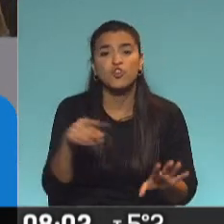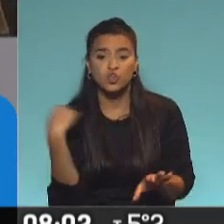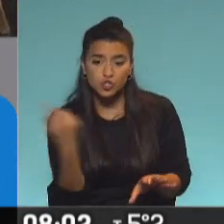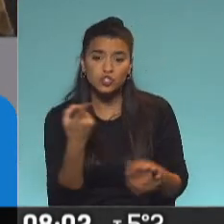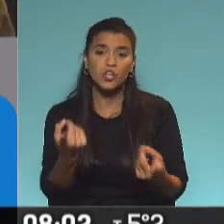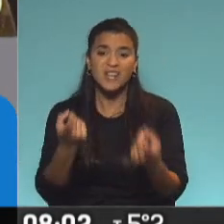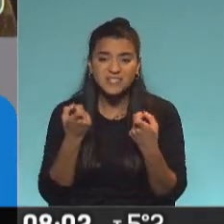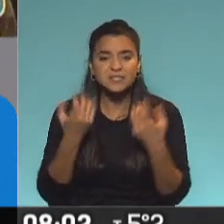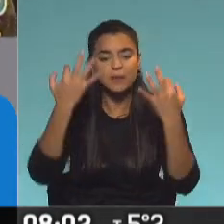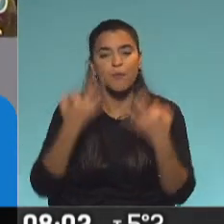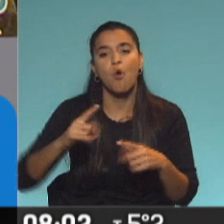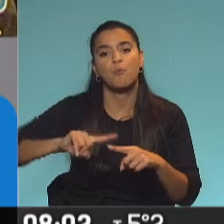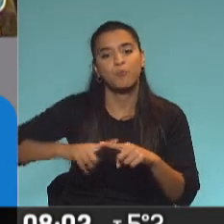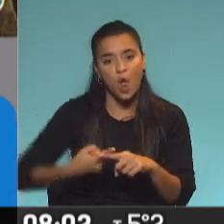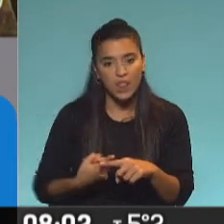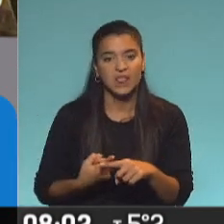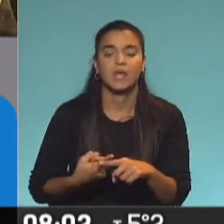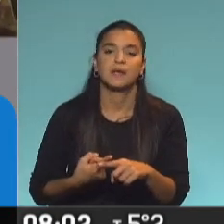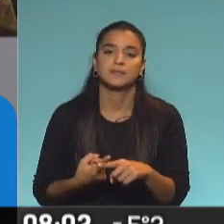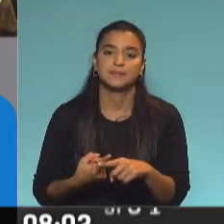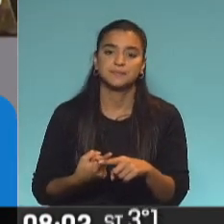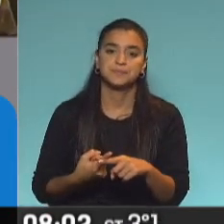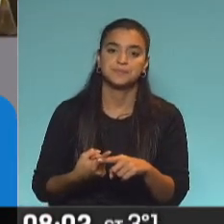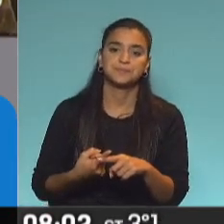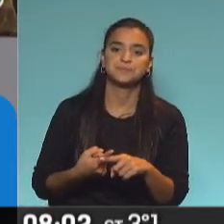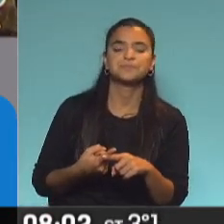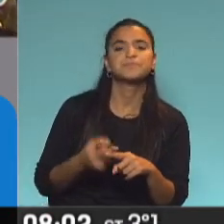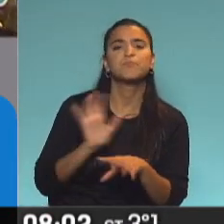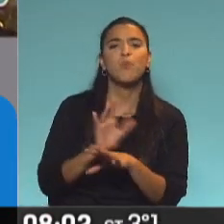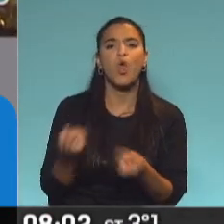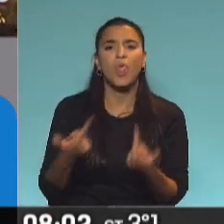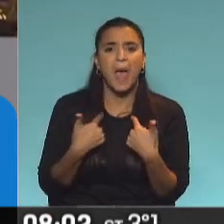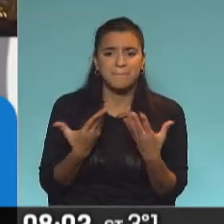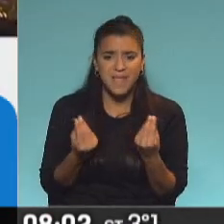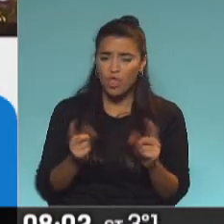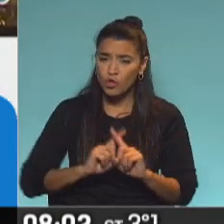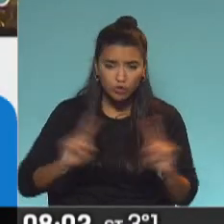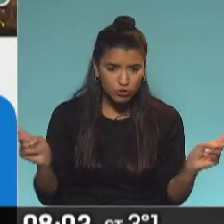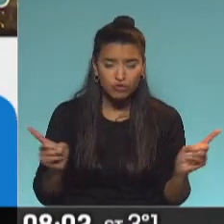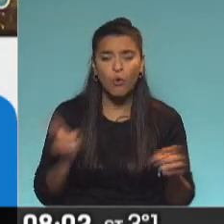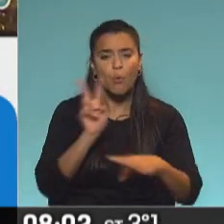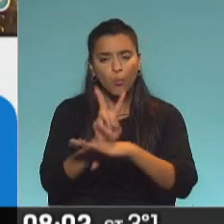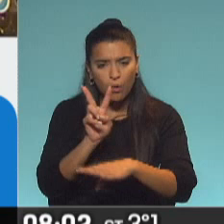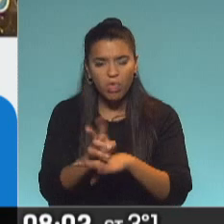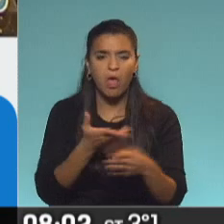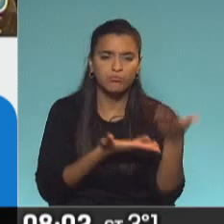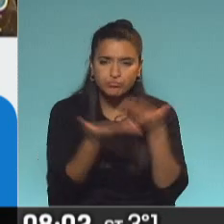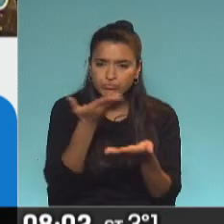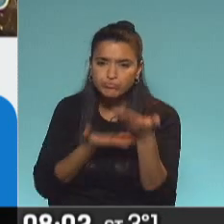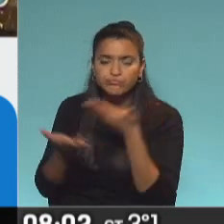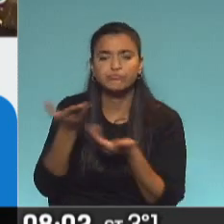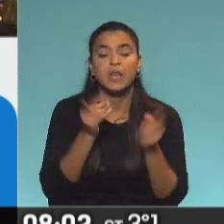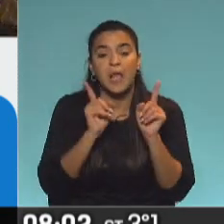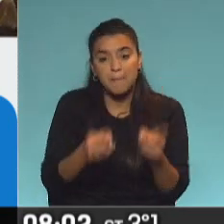necesitamos tener políticas que no instalen miedo, que instalen cuidado, cooperación